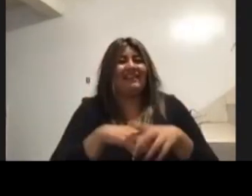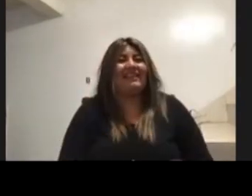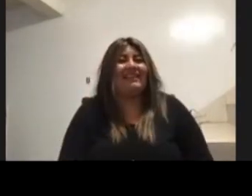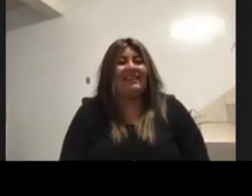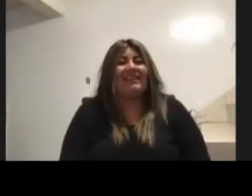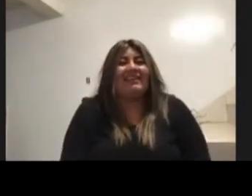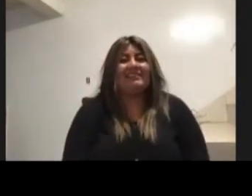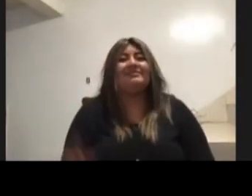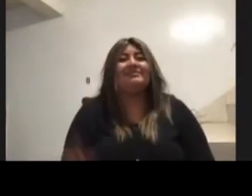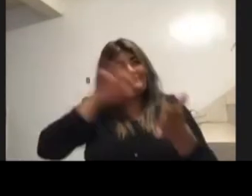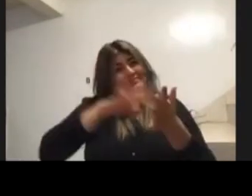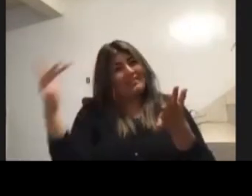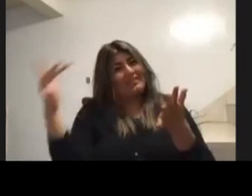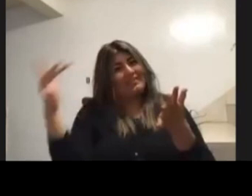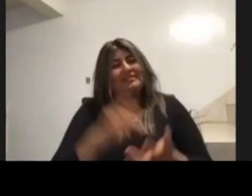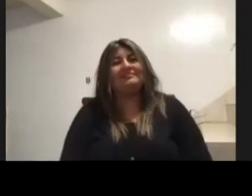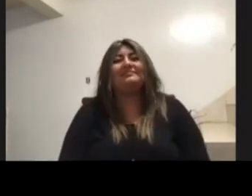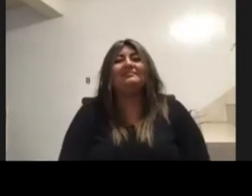Ricardo.